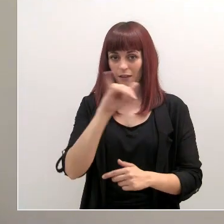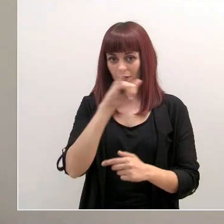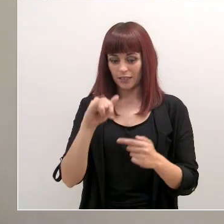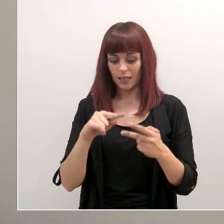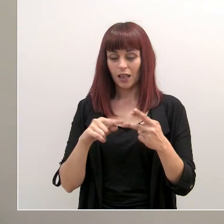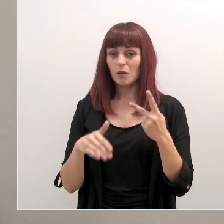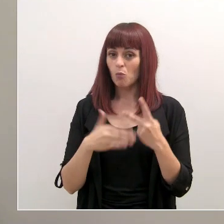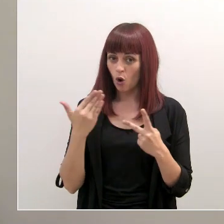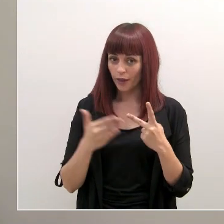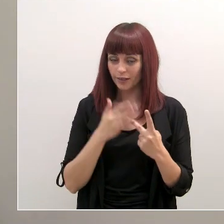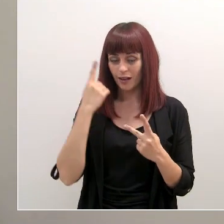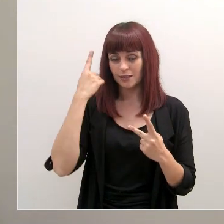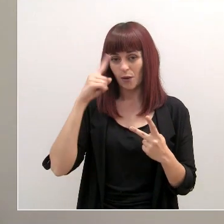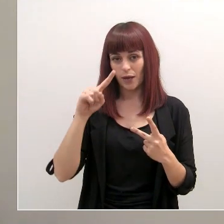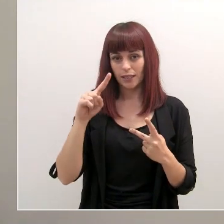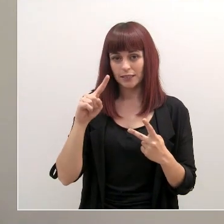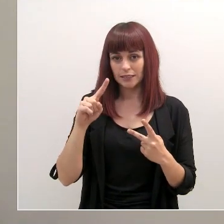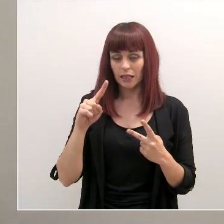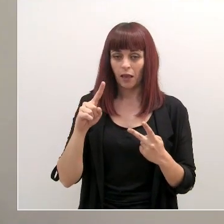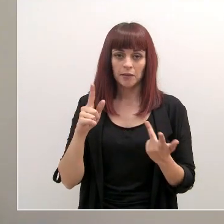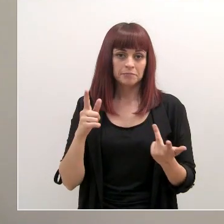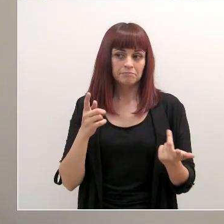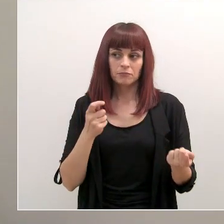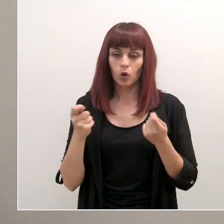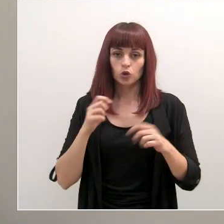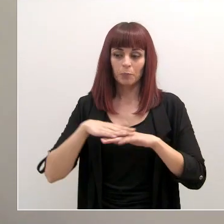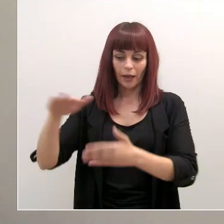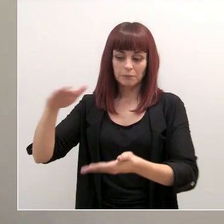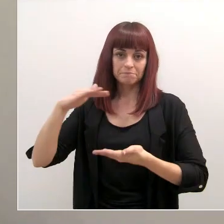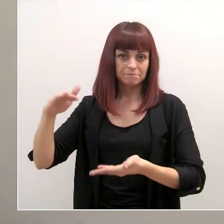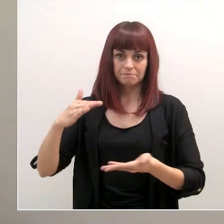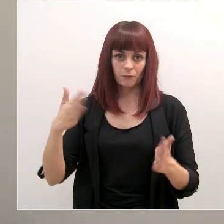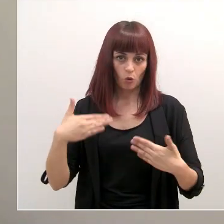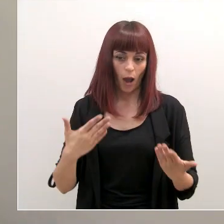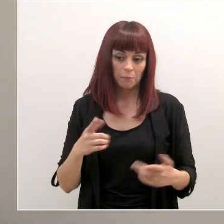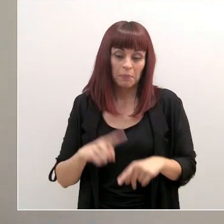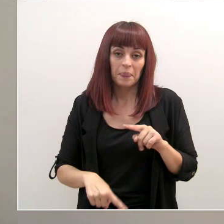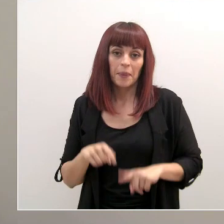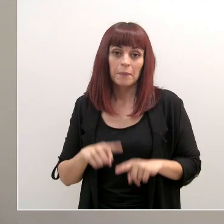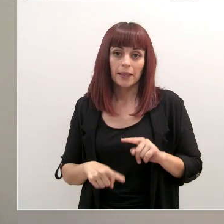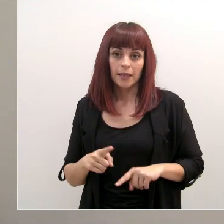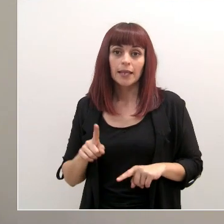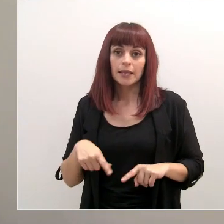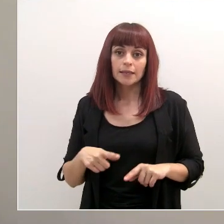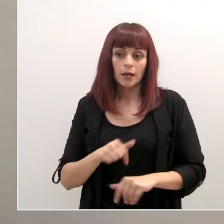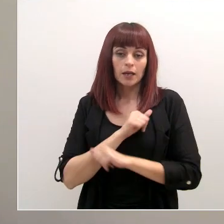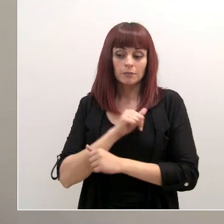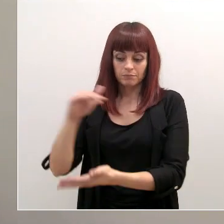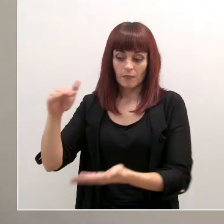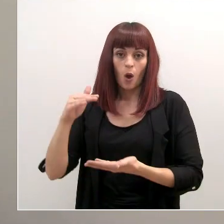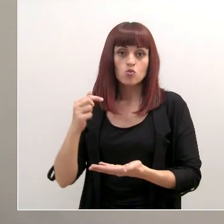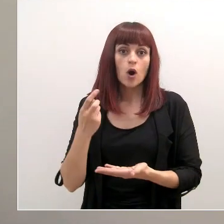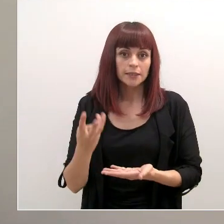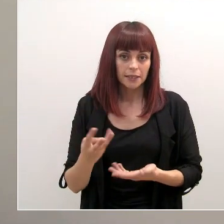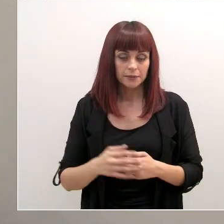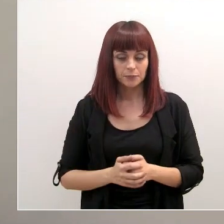Moderna sabéis que es mucho más irregular en sus repartos, y es cuestión de llegada de las vacunas.